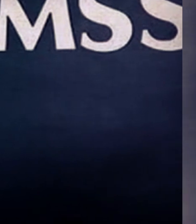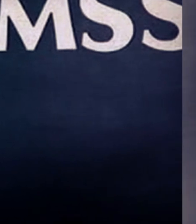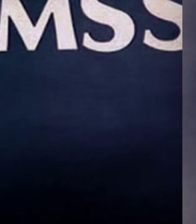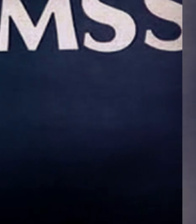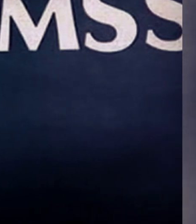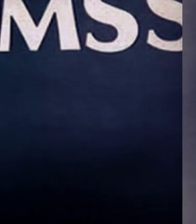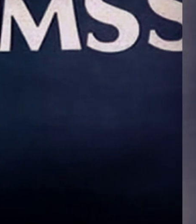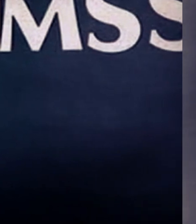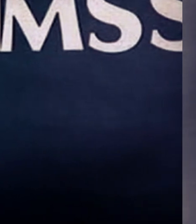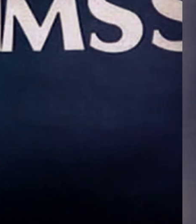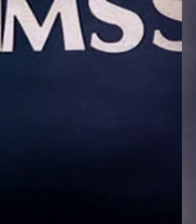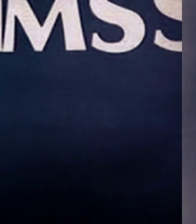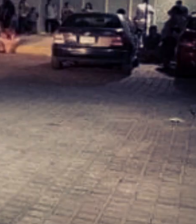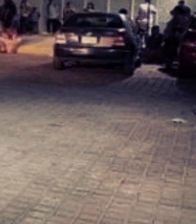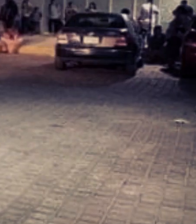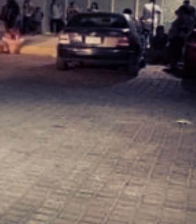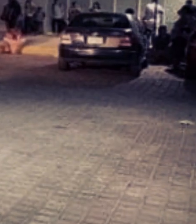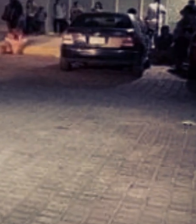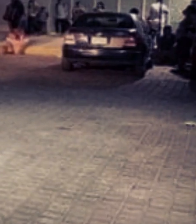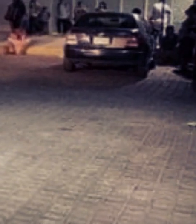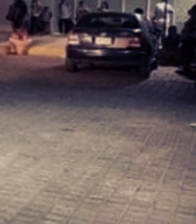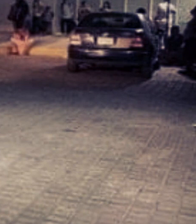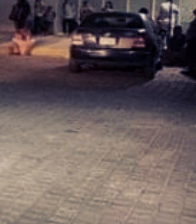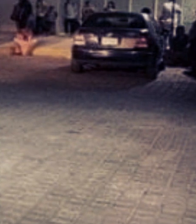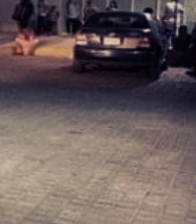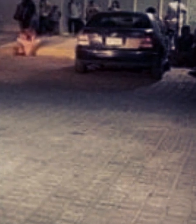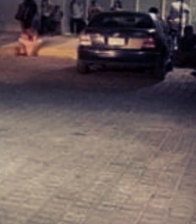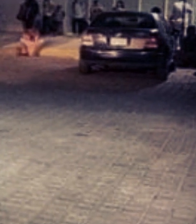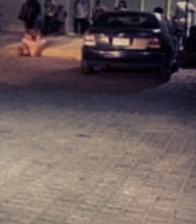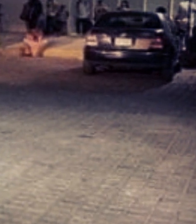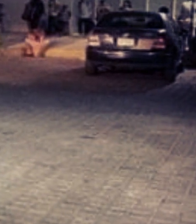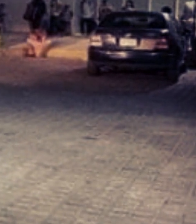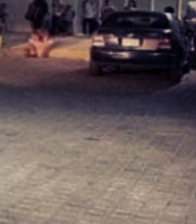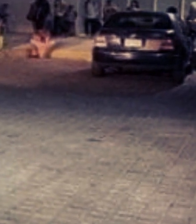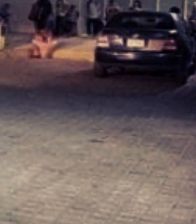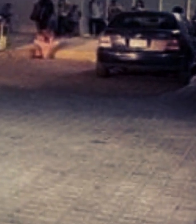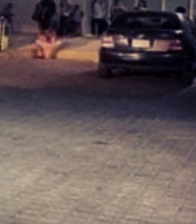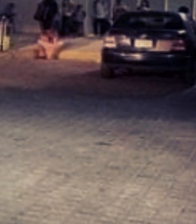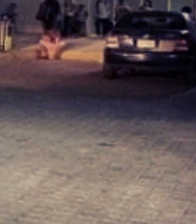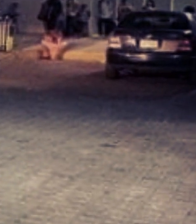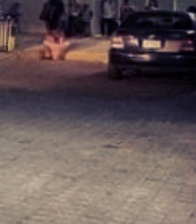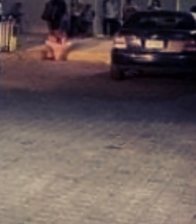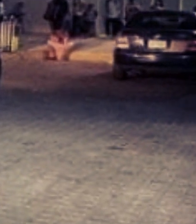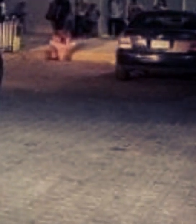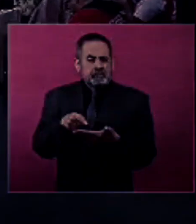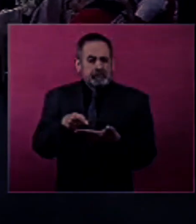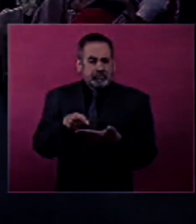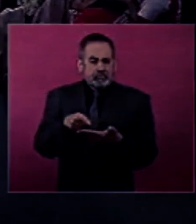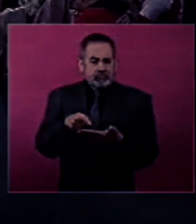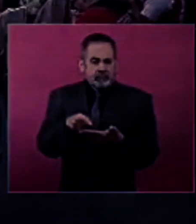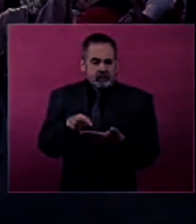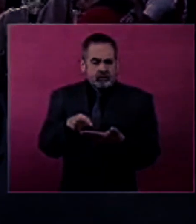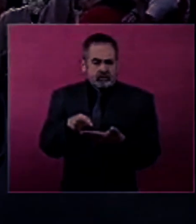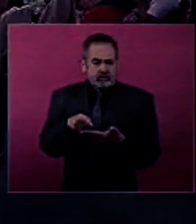retiraron sin dejar ninguna barrera o advertencia para que el elevador no fuera utilizado. El